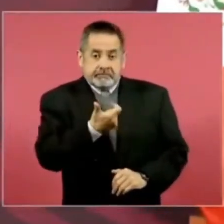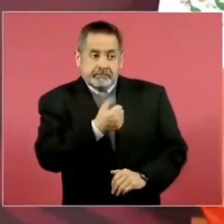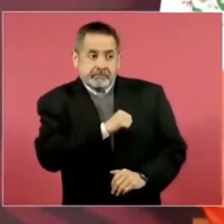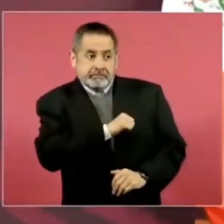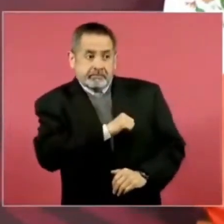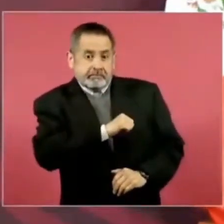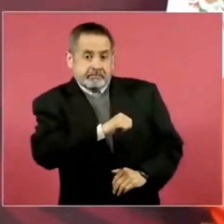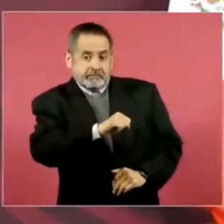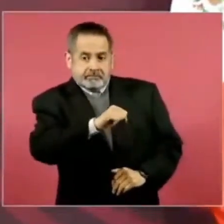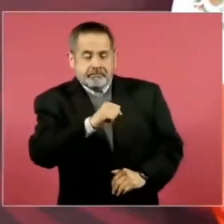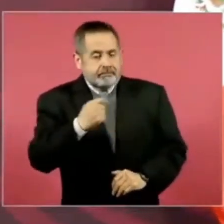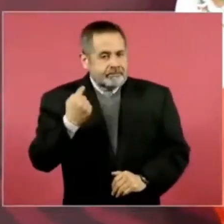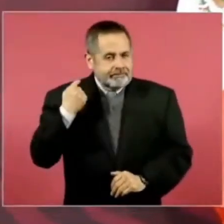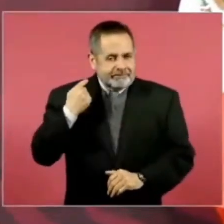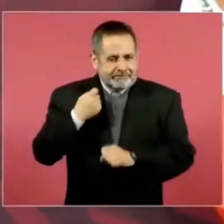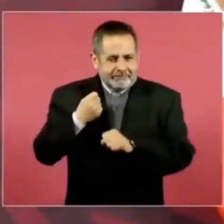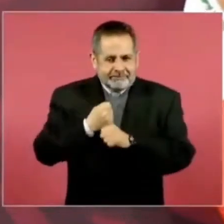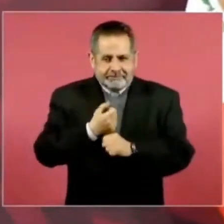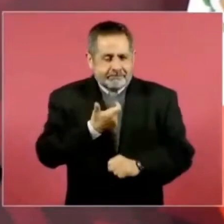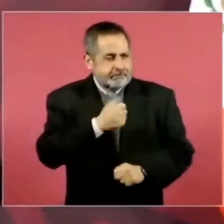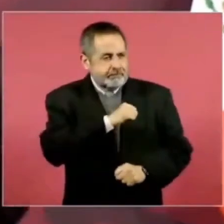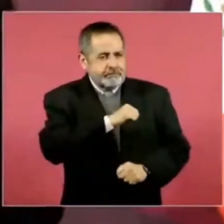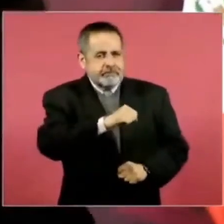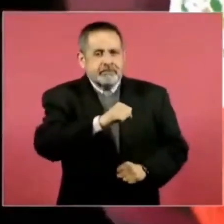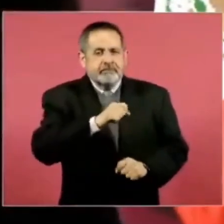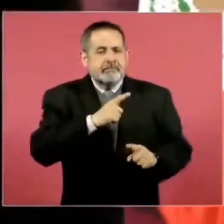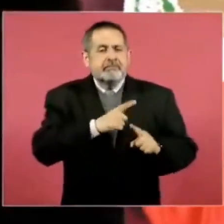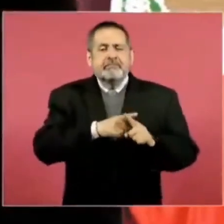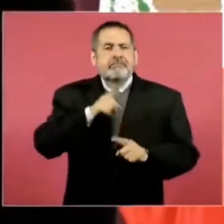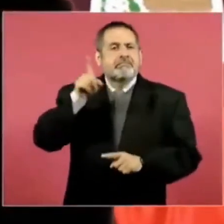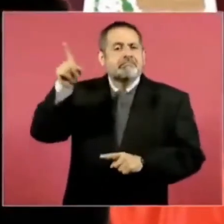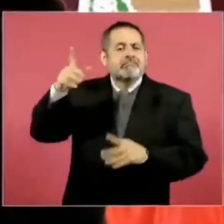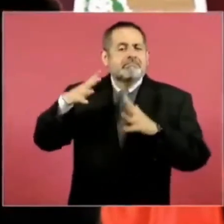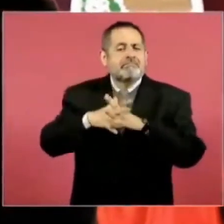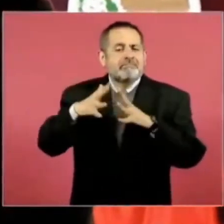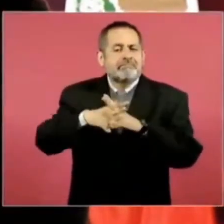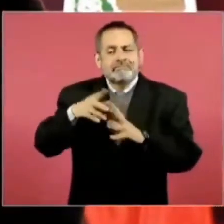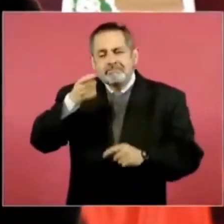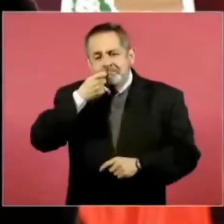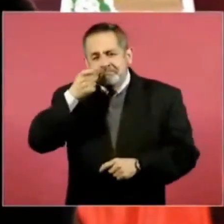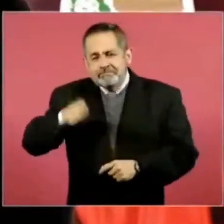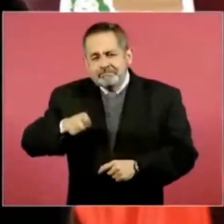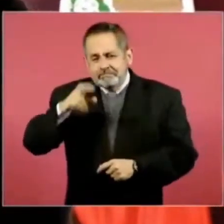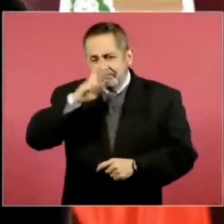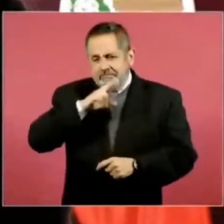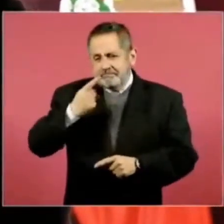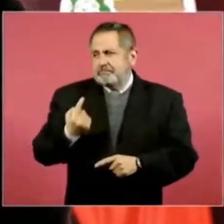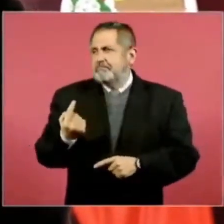este año por la guerra de Ucrania desde el año pasado